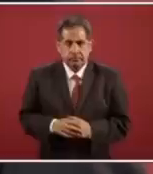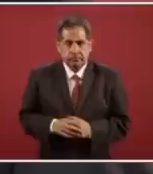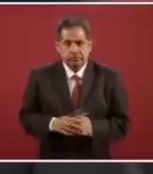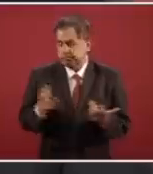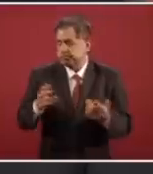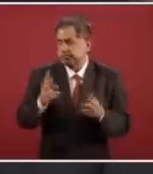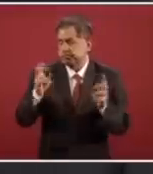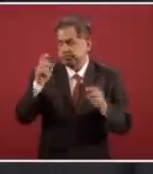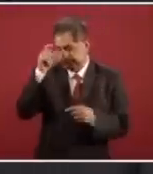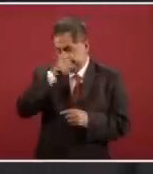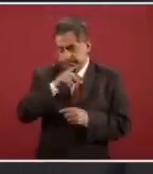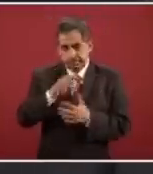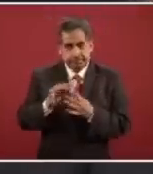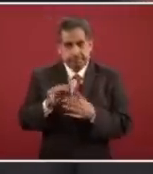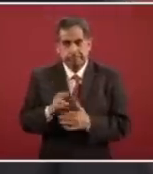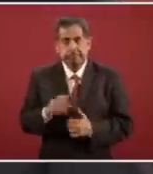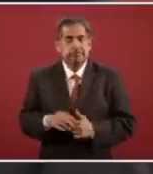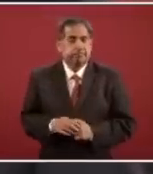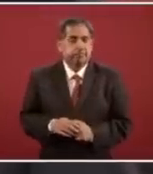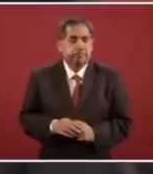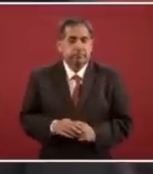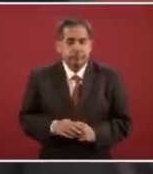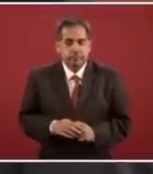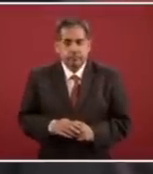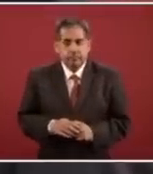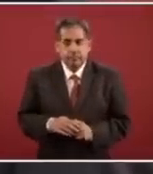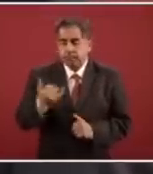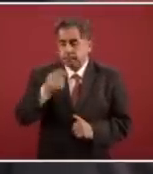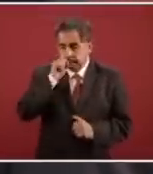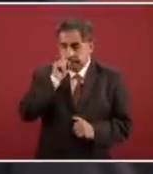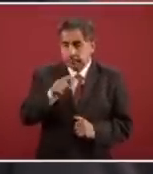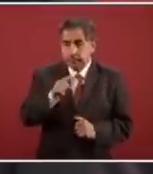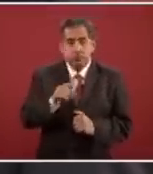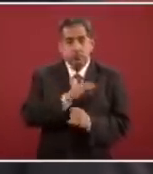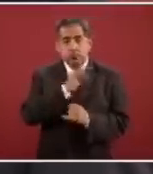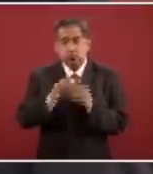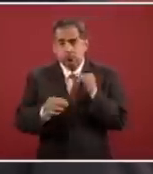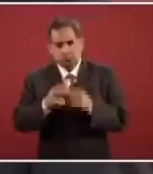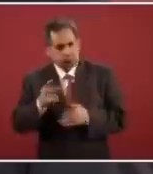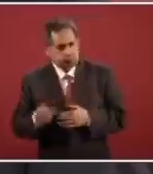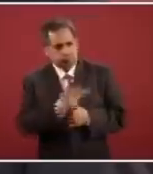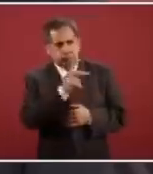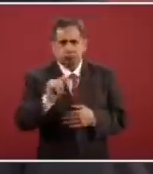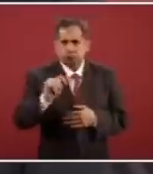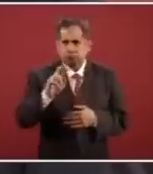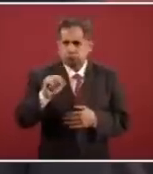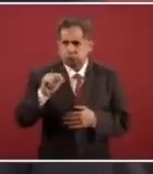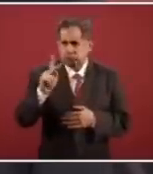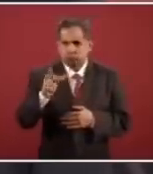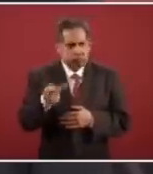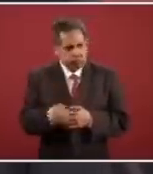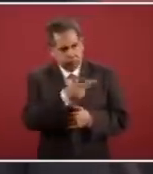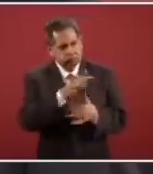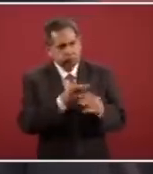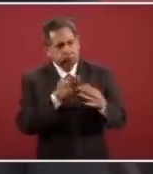Una situación muy especial. Y al final se le consultó al presidente Trump